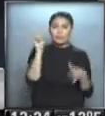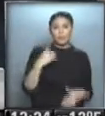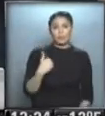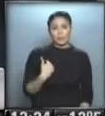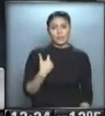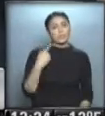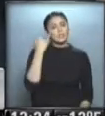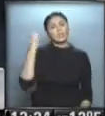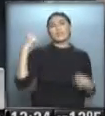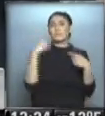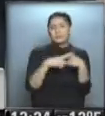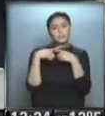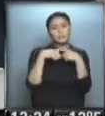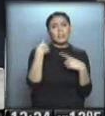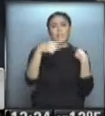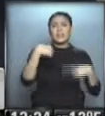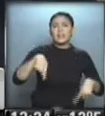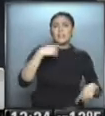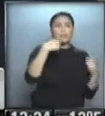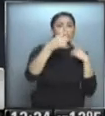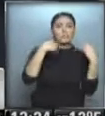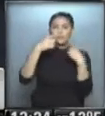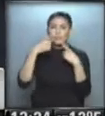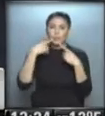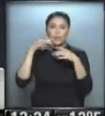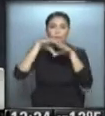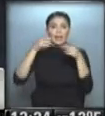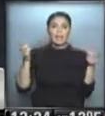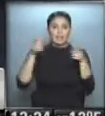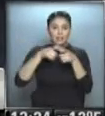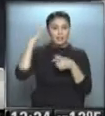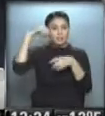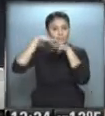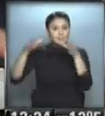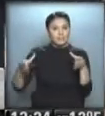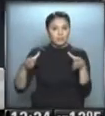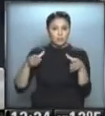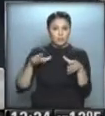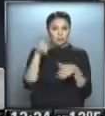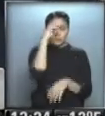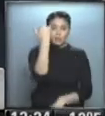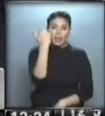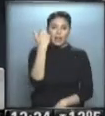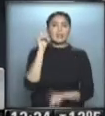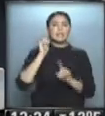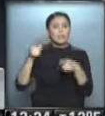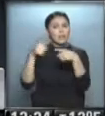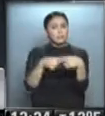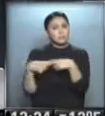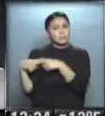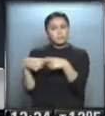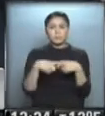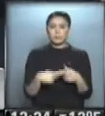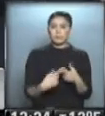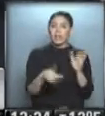se debatió muchísimo también en distintos foros organizados por la Cámara Nacional, por el Parlamento Nacional, cuando se trató en el Congreso.